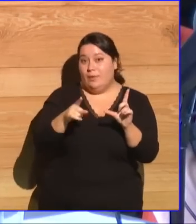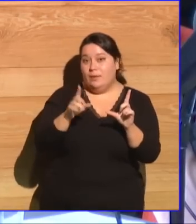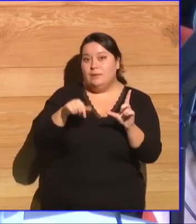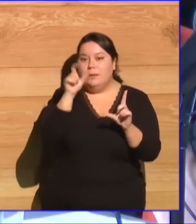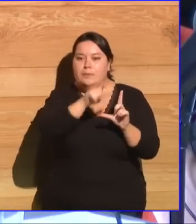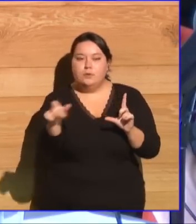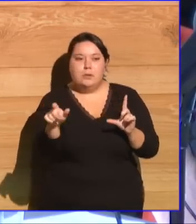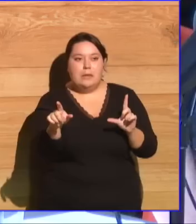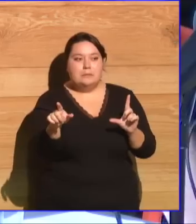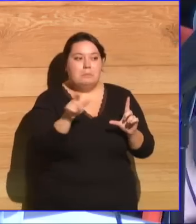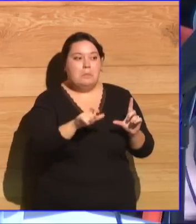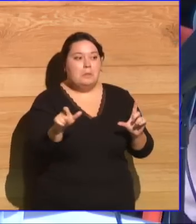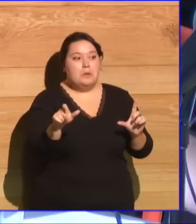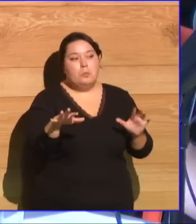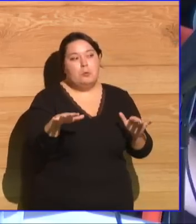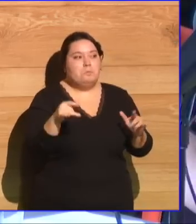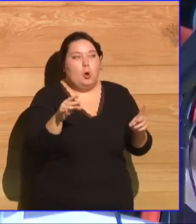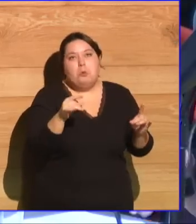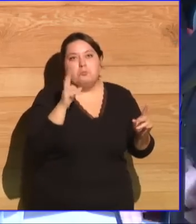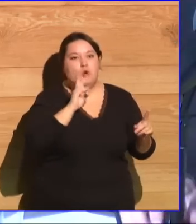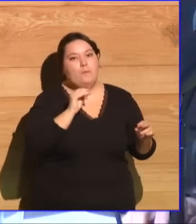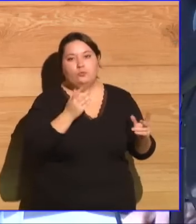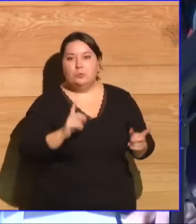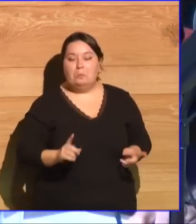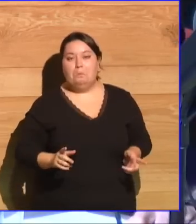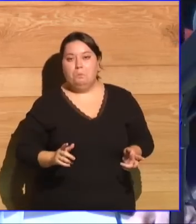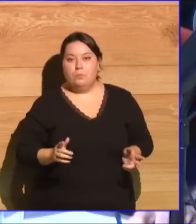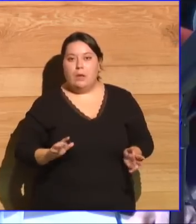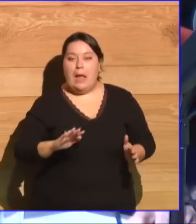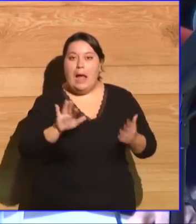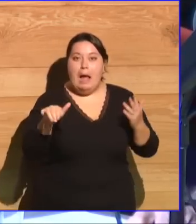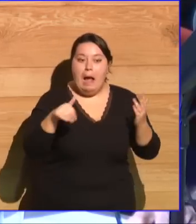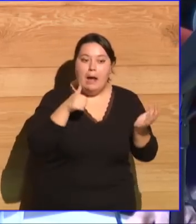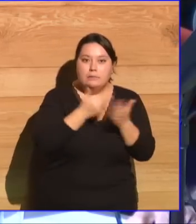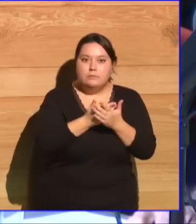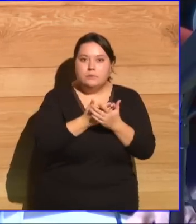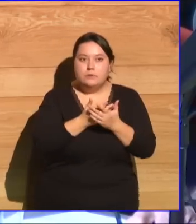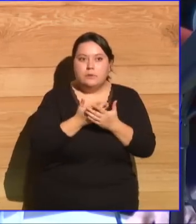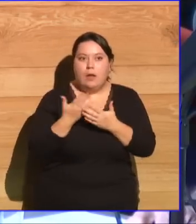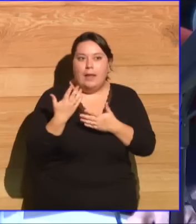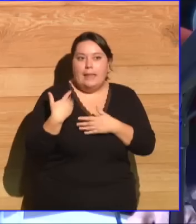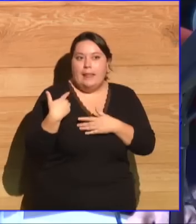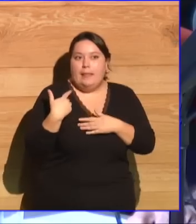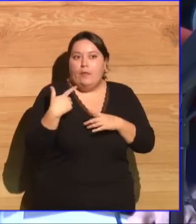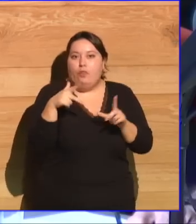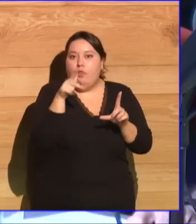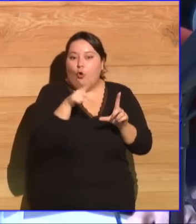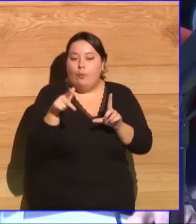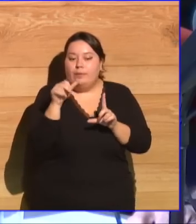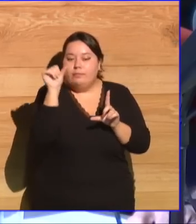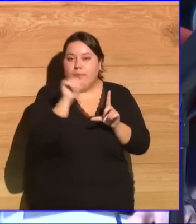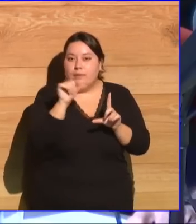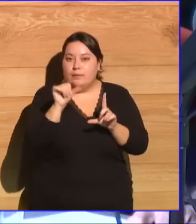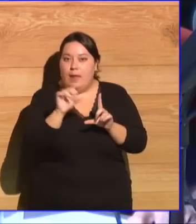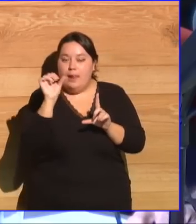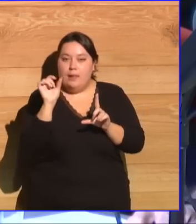la gente suele pasar Muy por encima. Muy por encima. Hasta tal punto que el recientemente estrenado documental de Spielberg, que no sé si es de HBO,